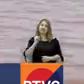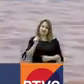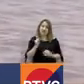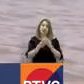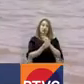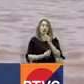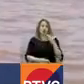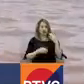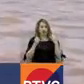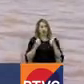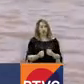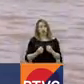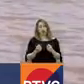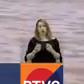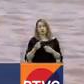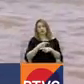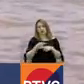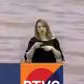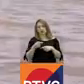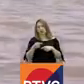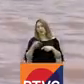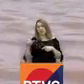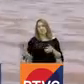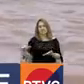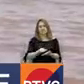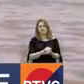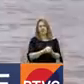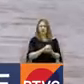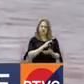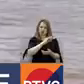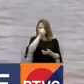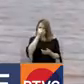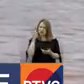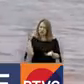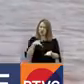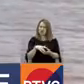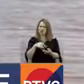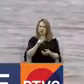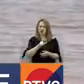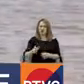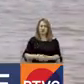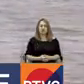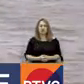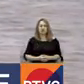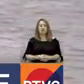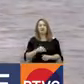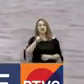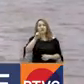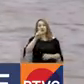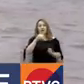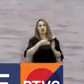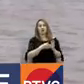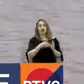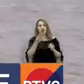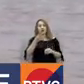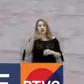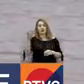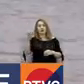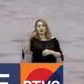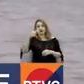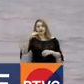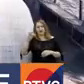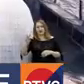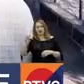entre semana en un solo pero los fines de semana azul junto con siete mil 400 hectáreas la represa betania es